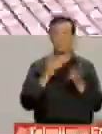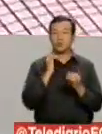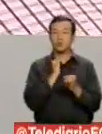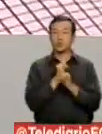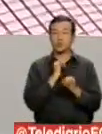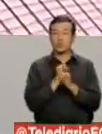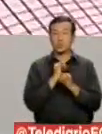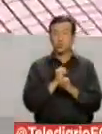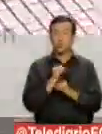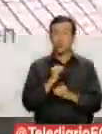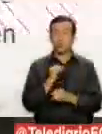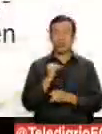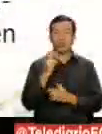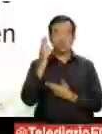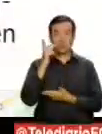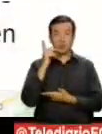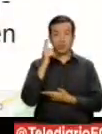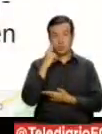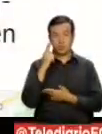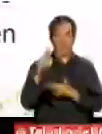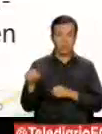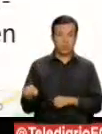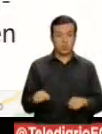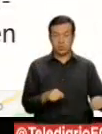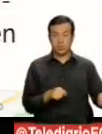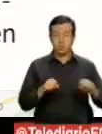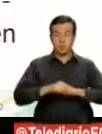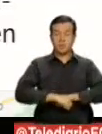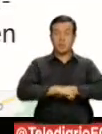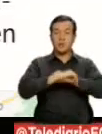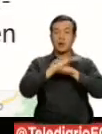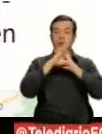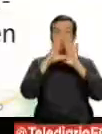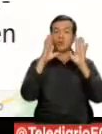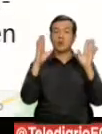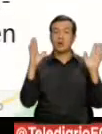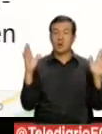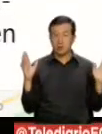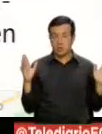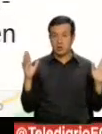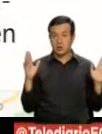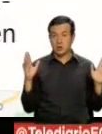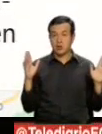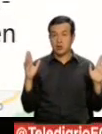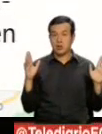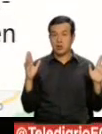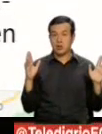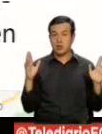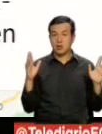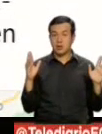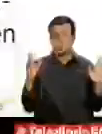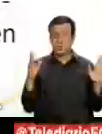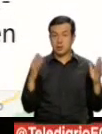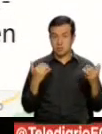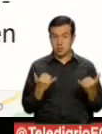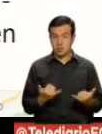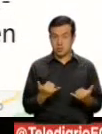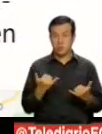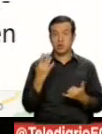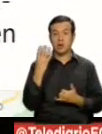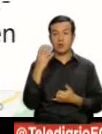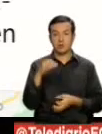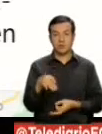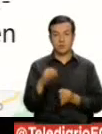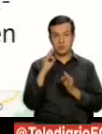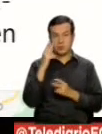Instituto Geofísico registra varios sismos durante la madrugada y en la mañana de este día 14